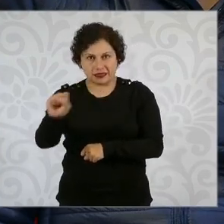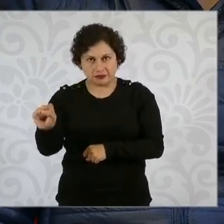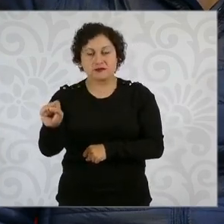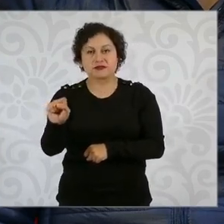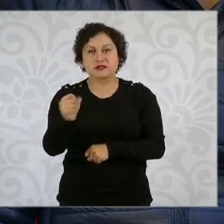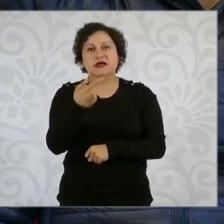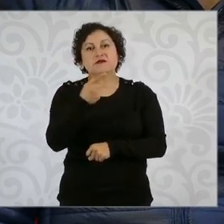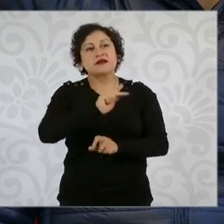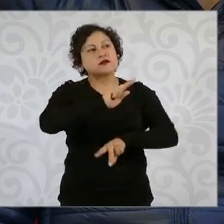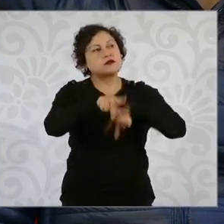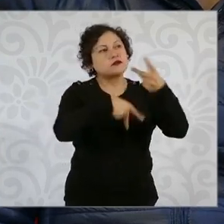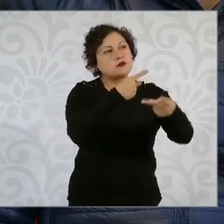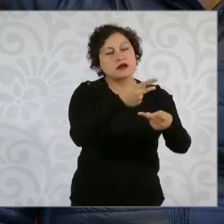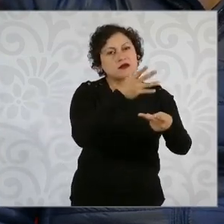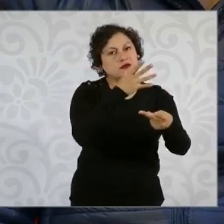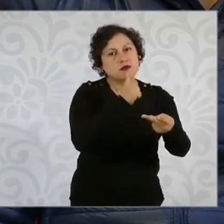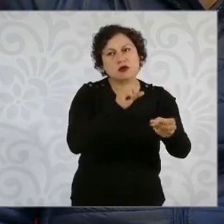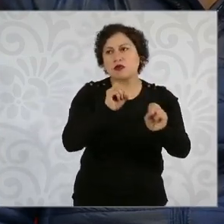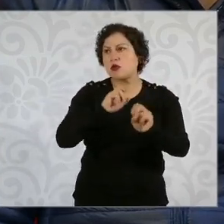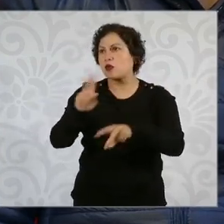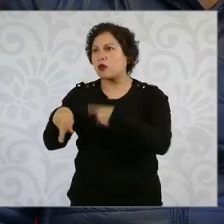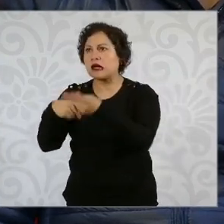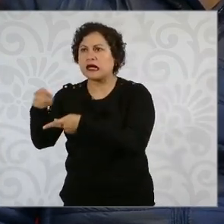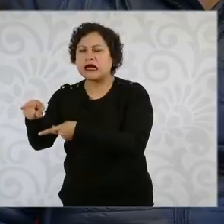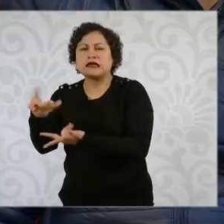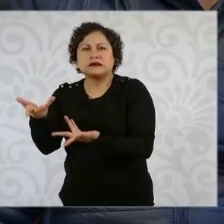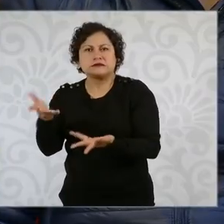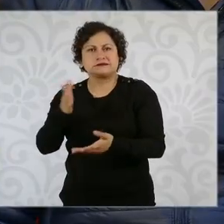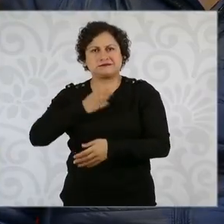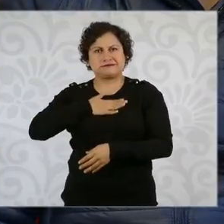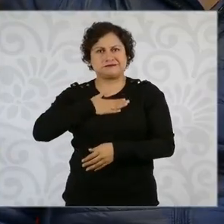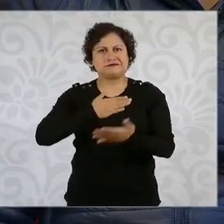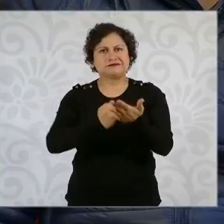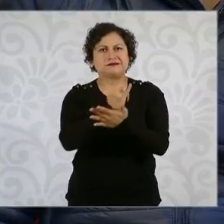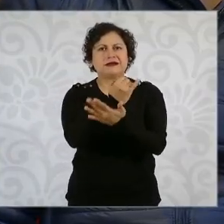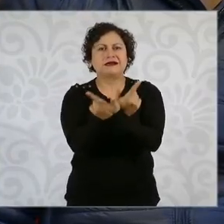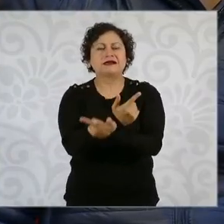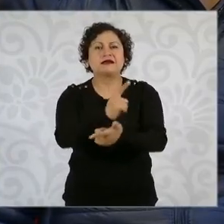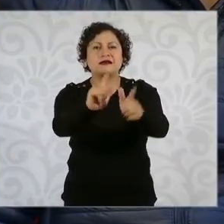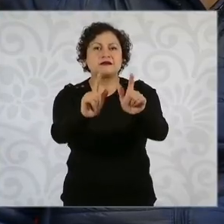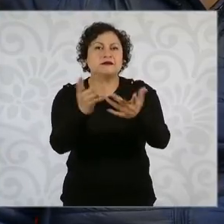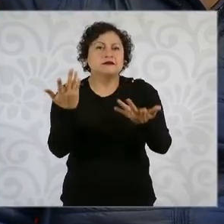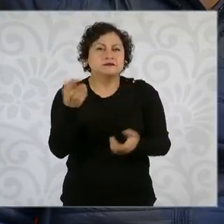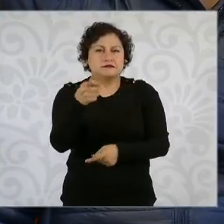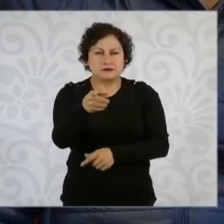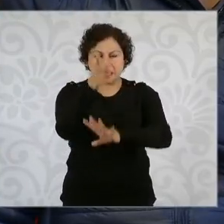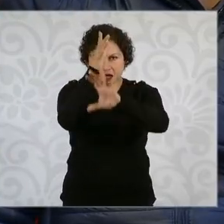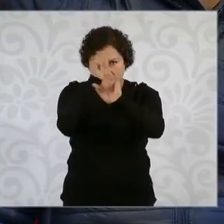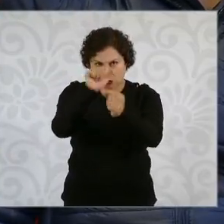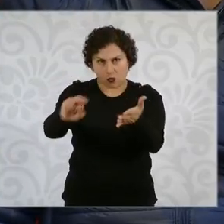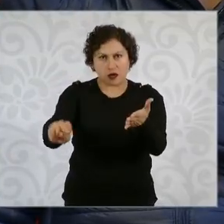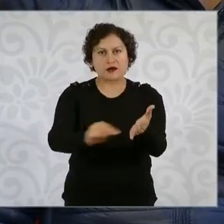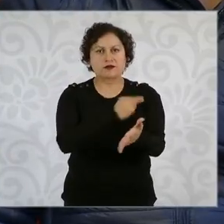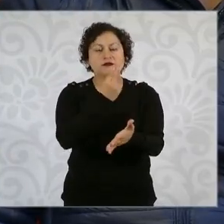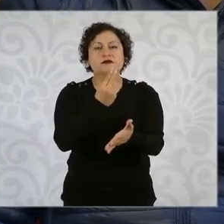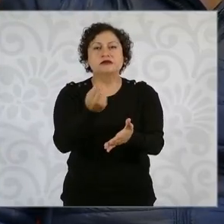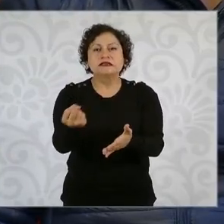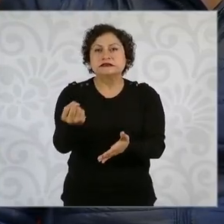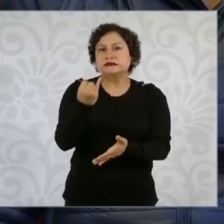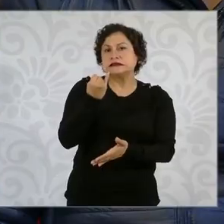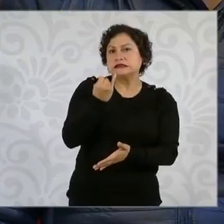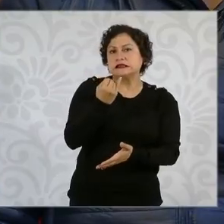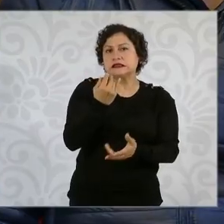atendernos en el centro de salud, y a la inversa, es preguntarle si se va a firmar este convenio, en dado caso de que no, ¿cuál sería la alternativa? Y en dado caso que sí,